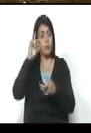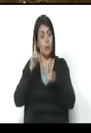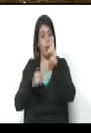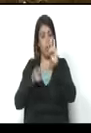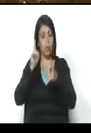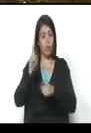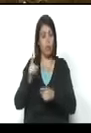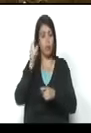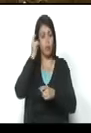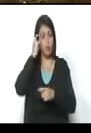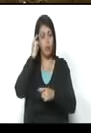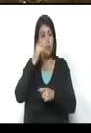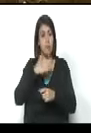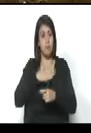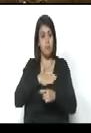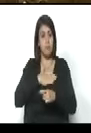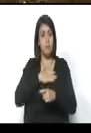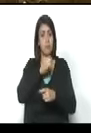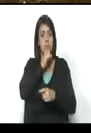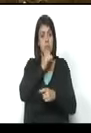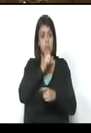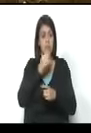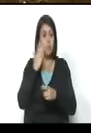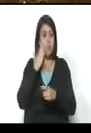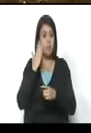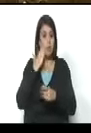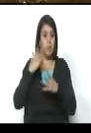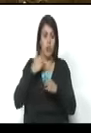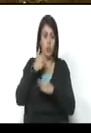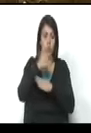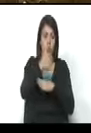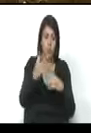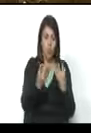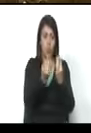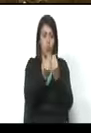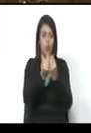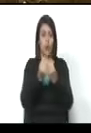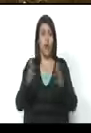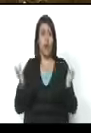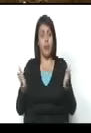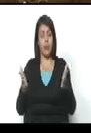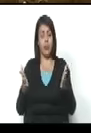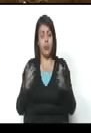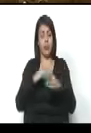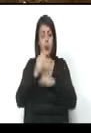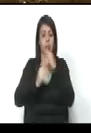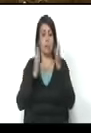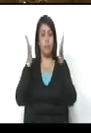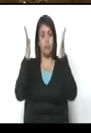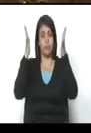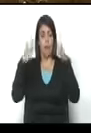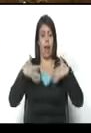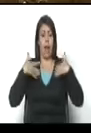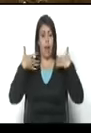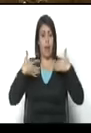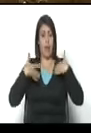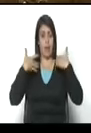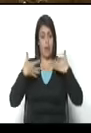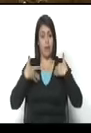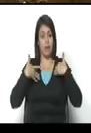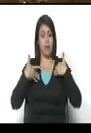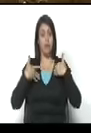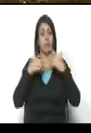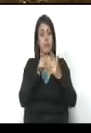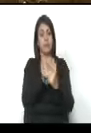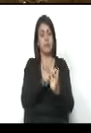día, mi vieja querida, dirija mis pasos hacia tu recinto, con los brazos en alto y con alborozo, coloque